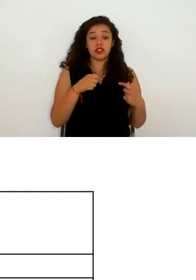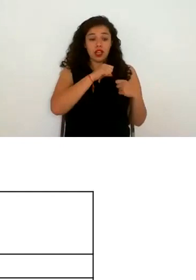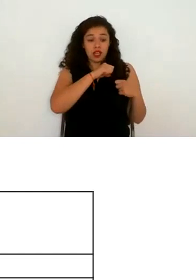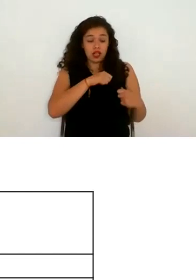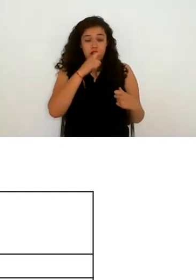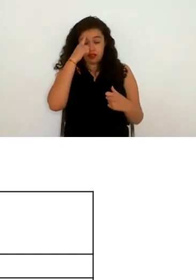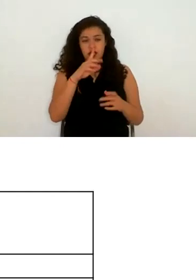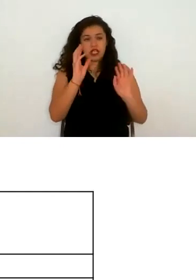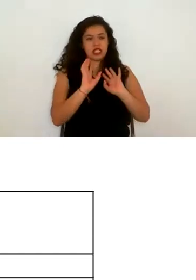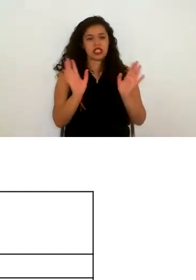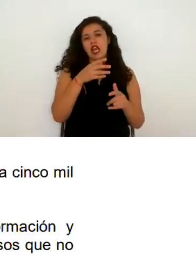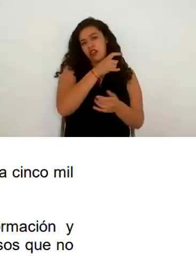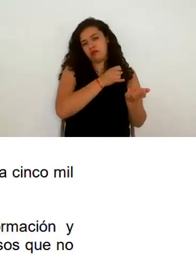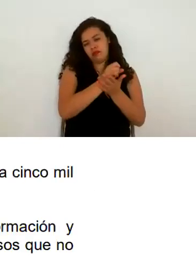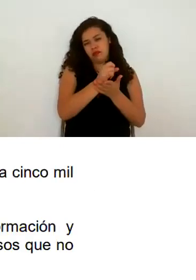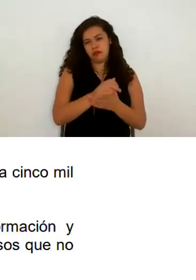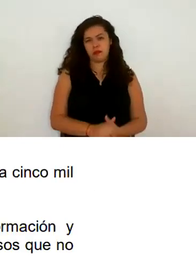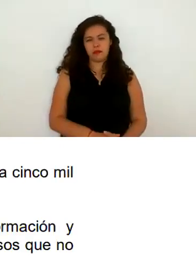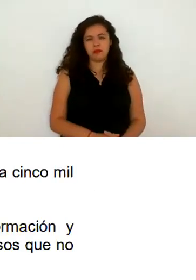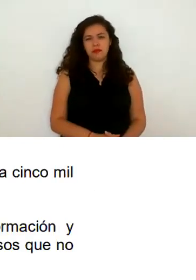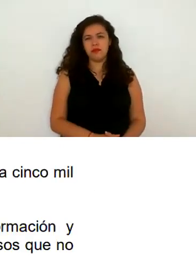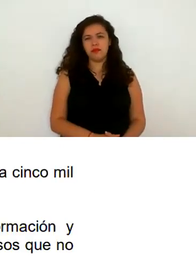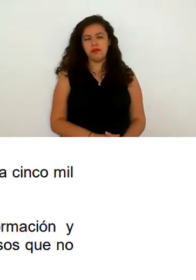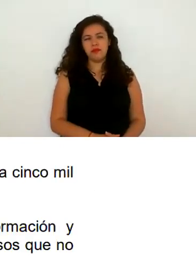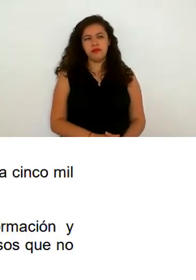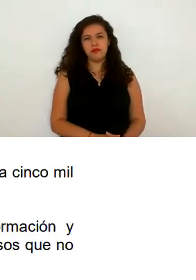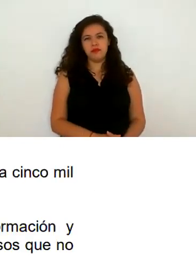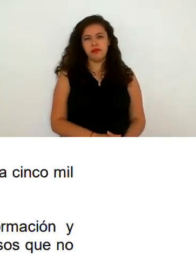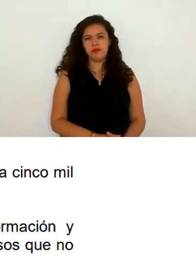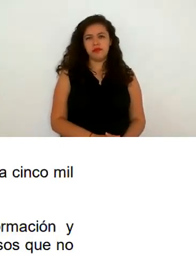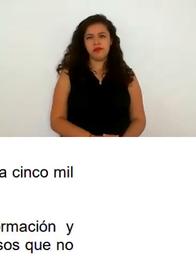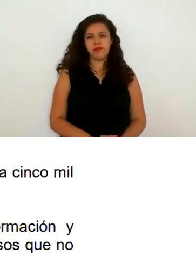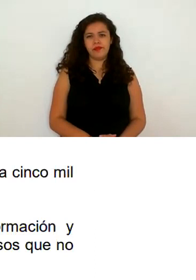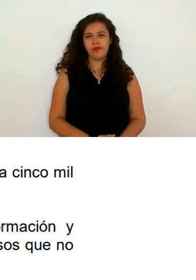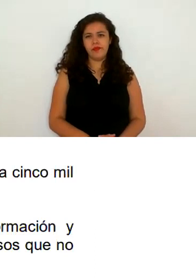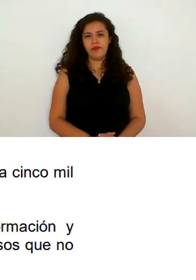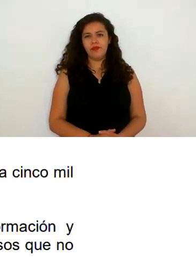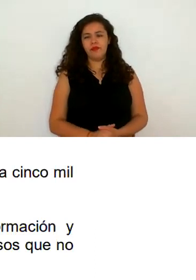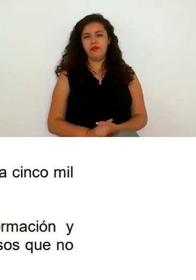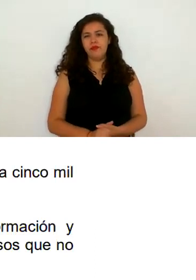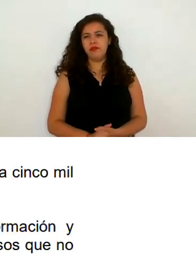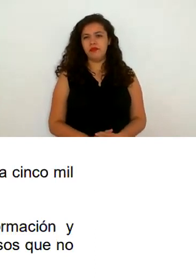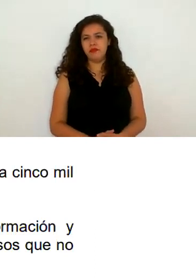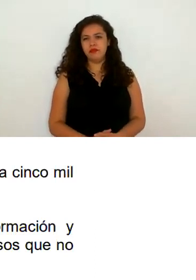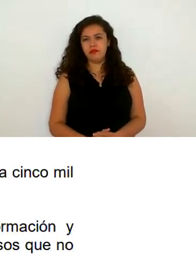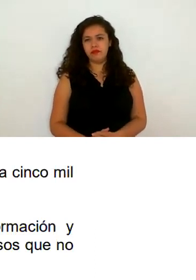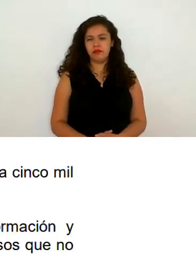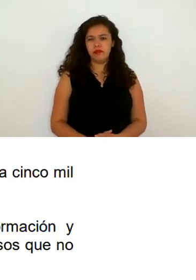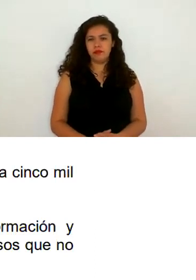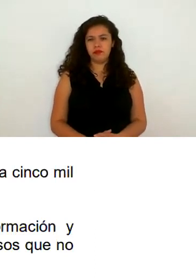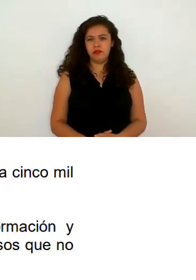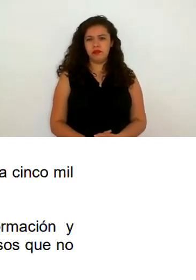y control de los expedientes. Y bueno, todo esto de lo que yo les he